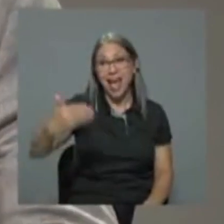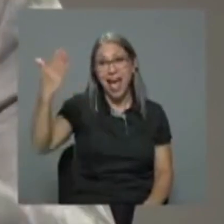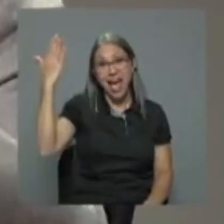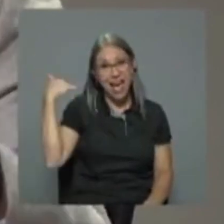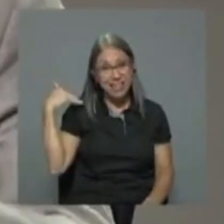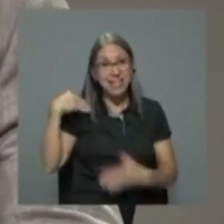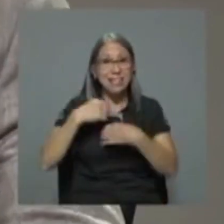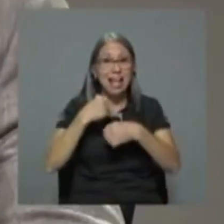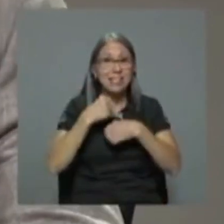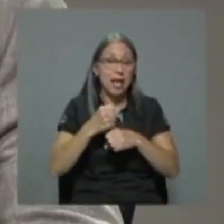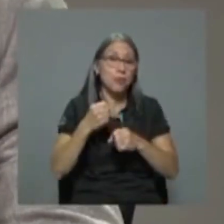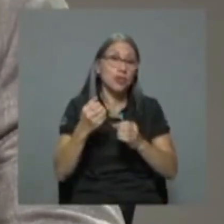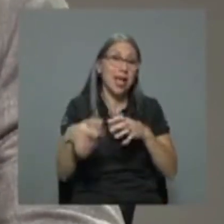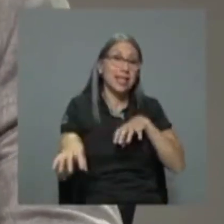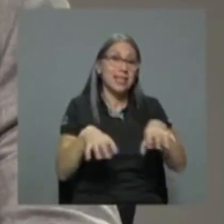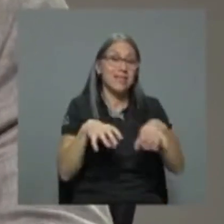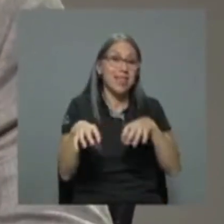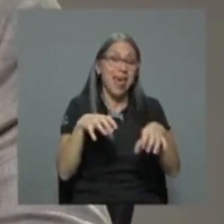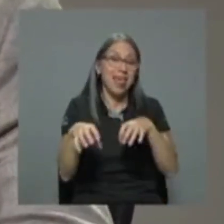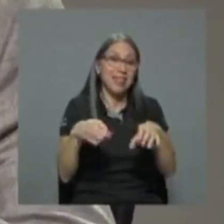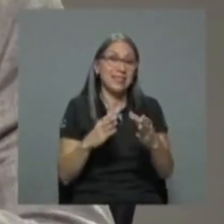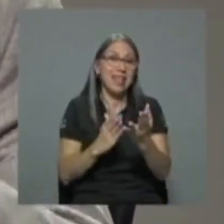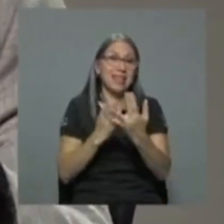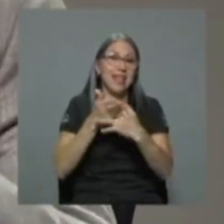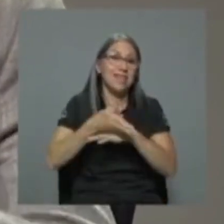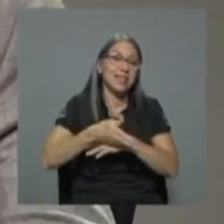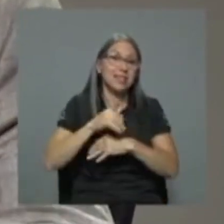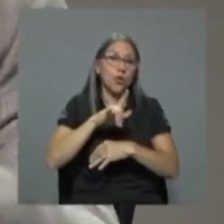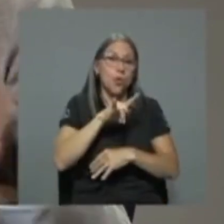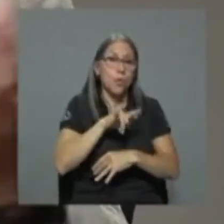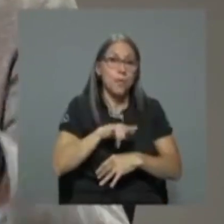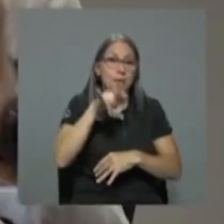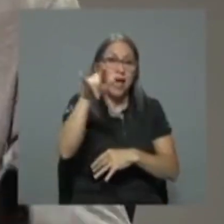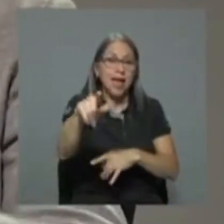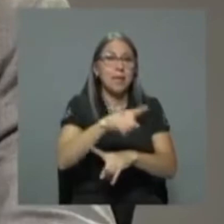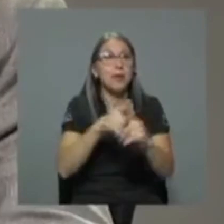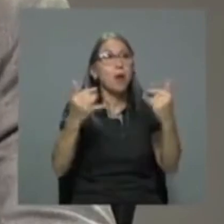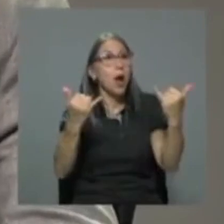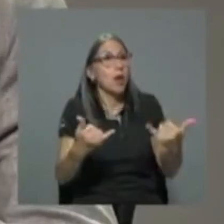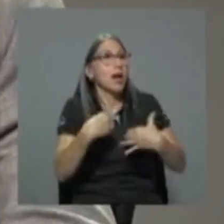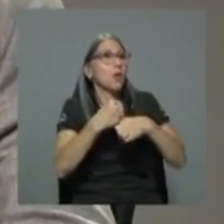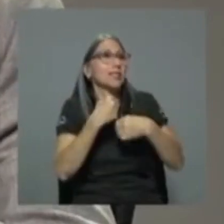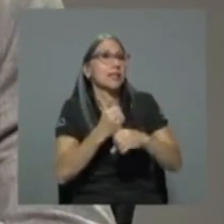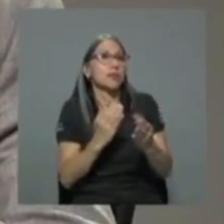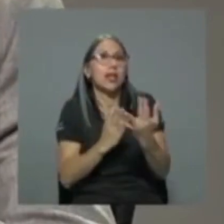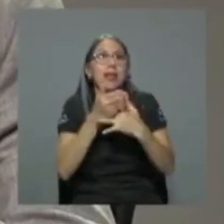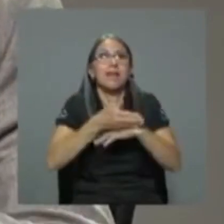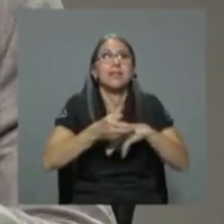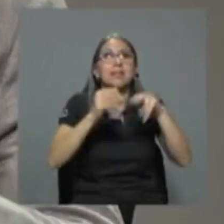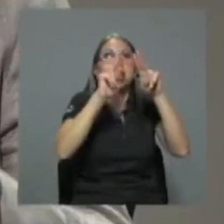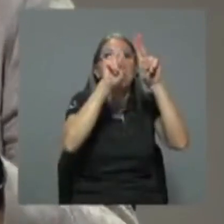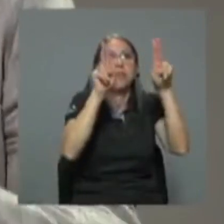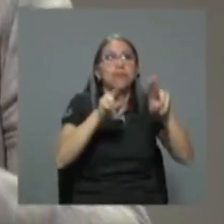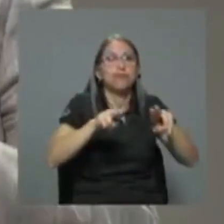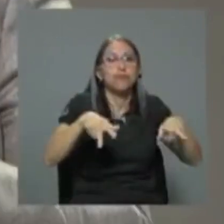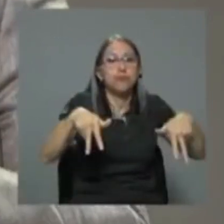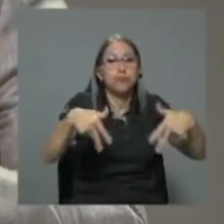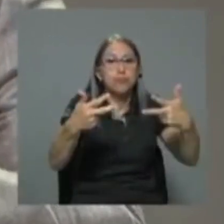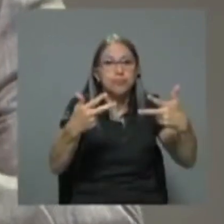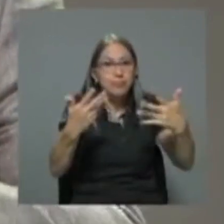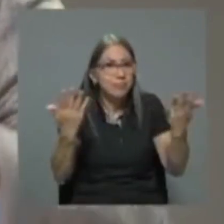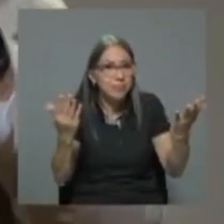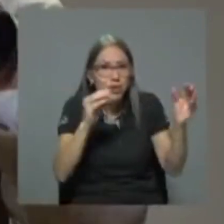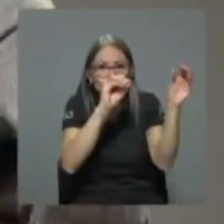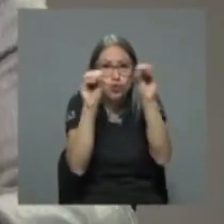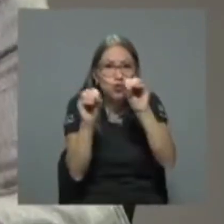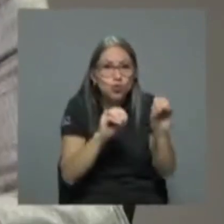las hacemos por cualquiera de estas plataformas de comunicación, Teams, Zoom, la que sea, pero